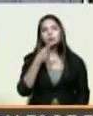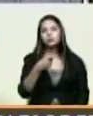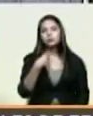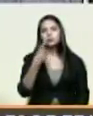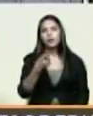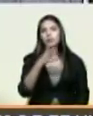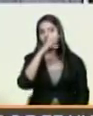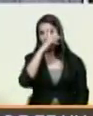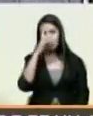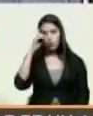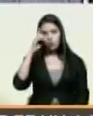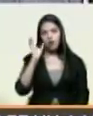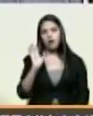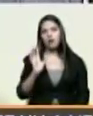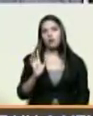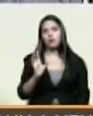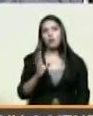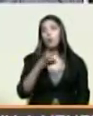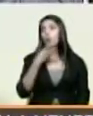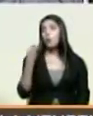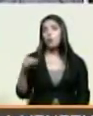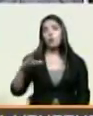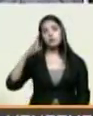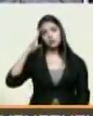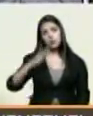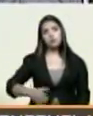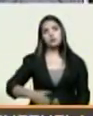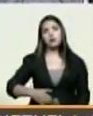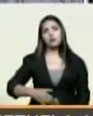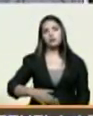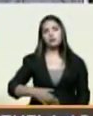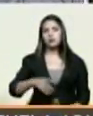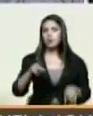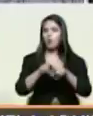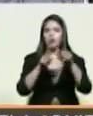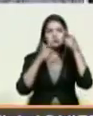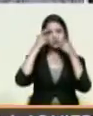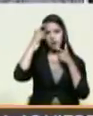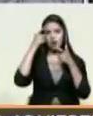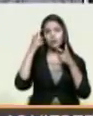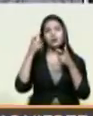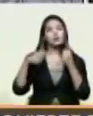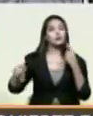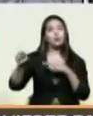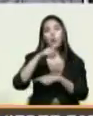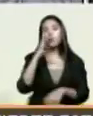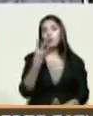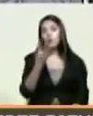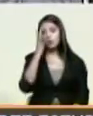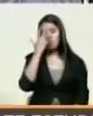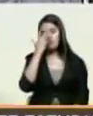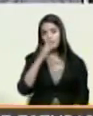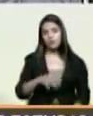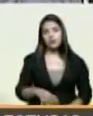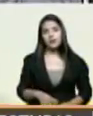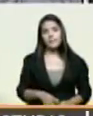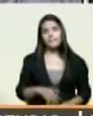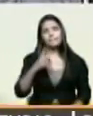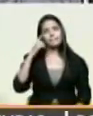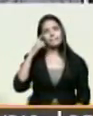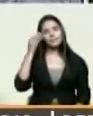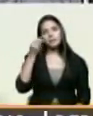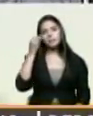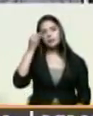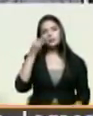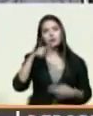de Diosdado, por ejemplo, un joven soldado como nuestro comandante Hugo Chávez, que salió un 4 de febrero pensando en